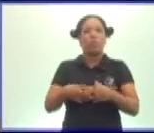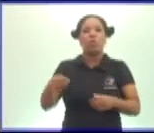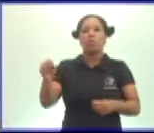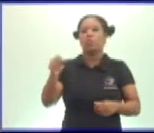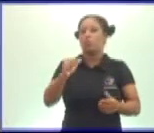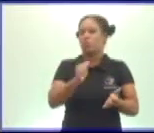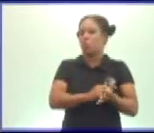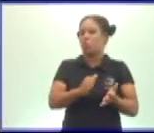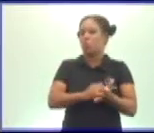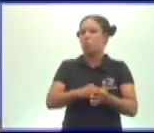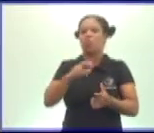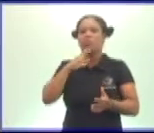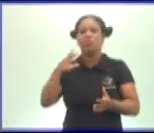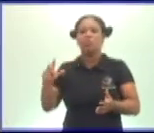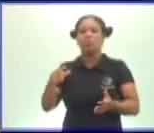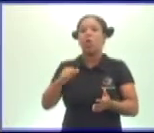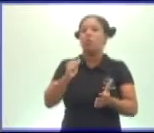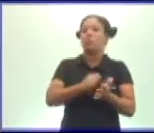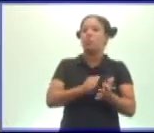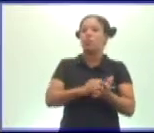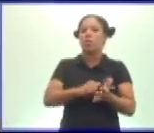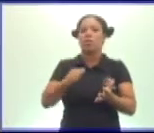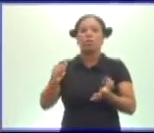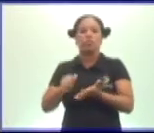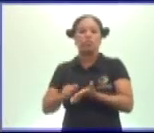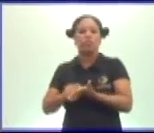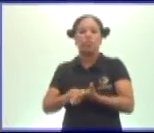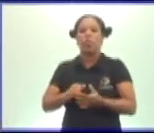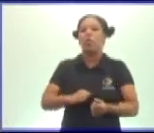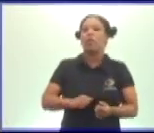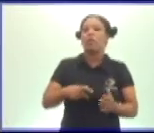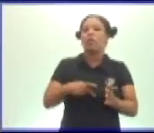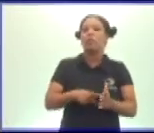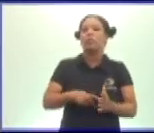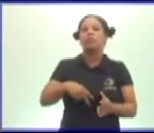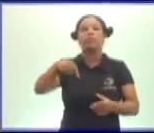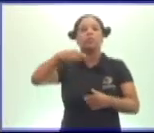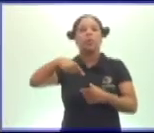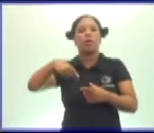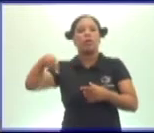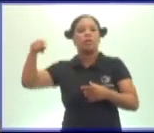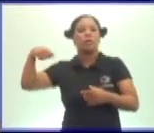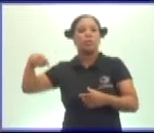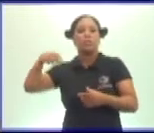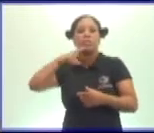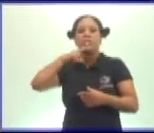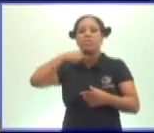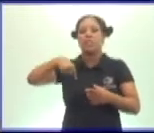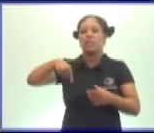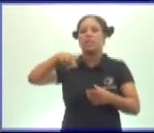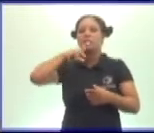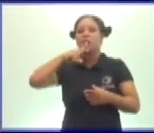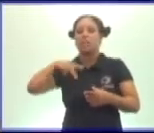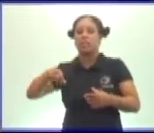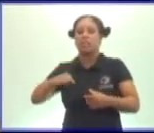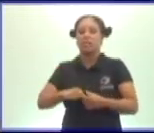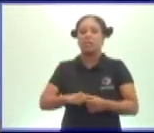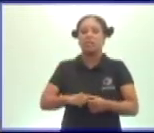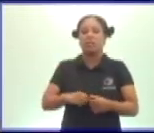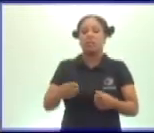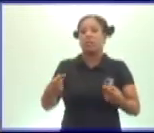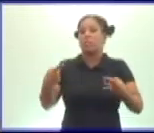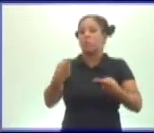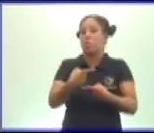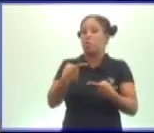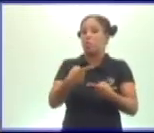entre disolvente-disolvente y entre soluto-disolvente. Las interacciones que se oponen al proceso de disolución,